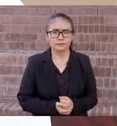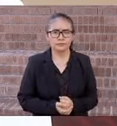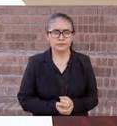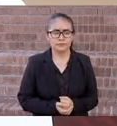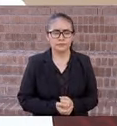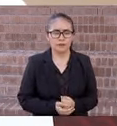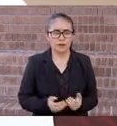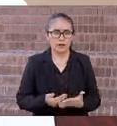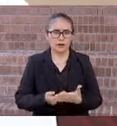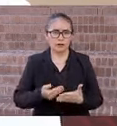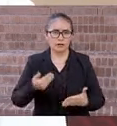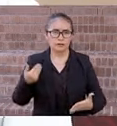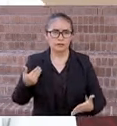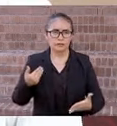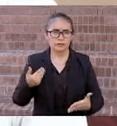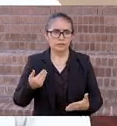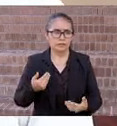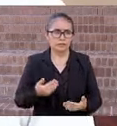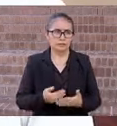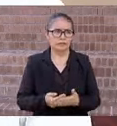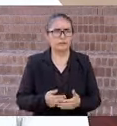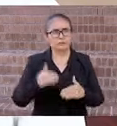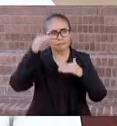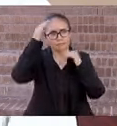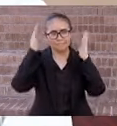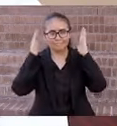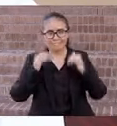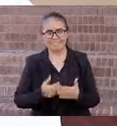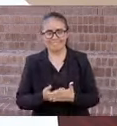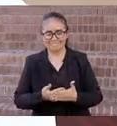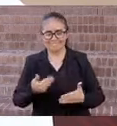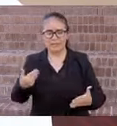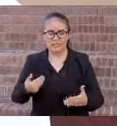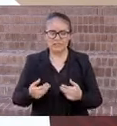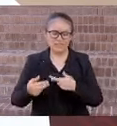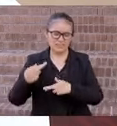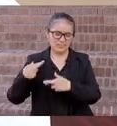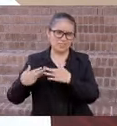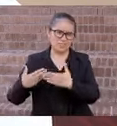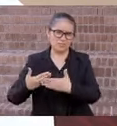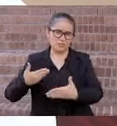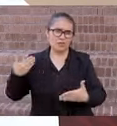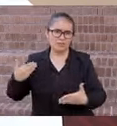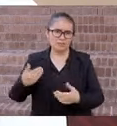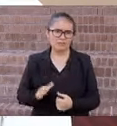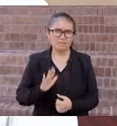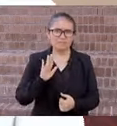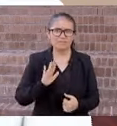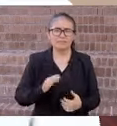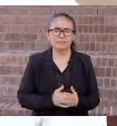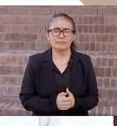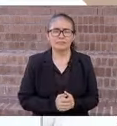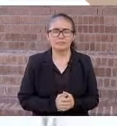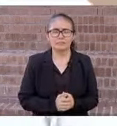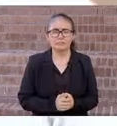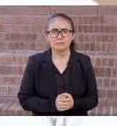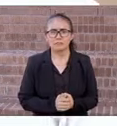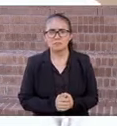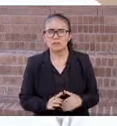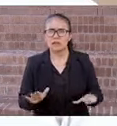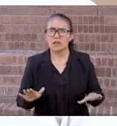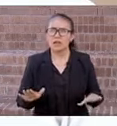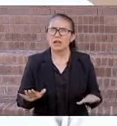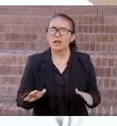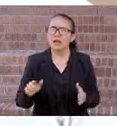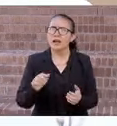regresar el conservadurismo pero con fuerza porque para modificar